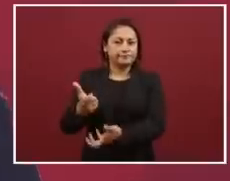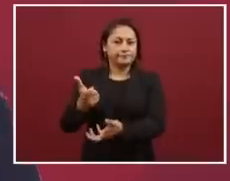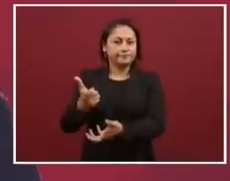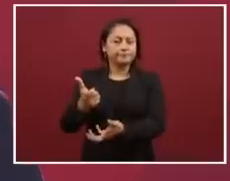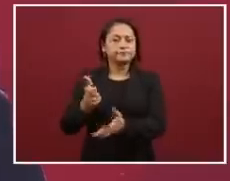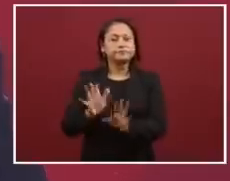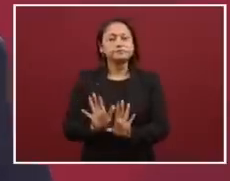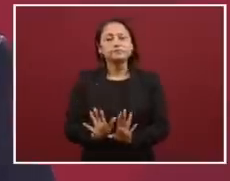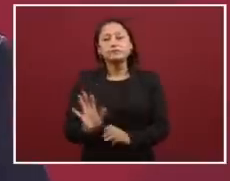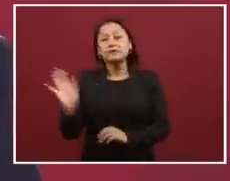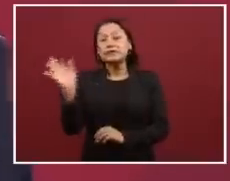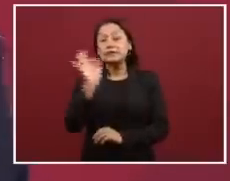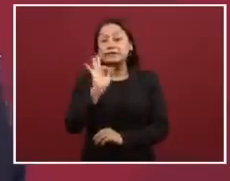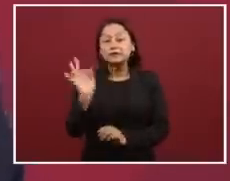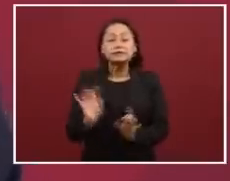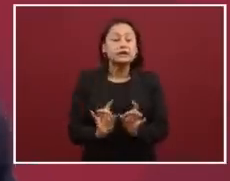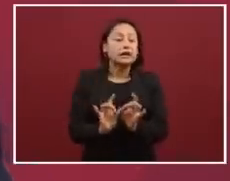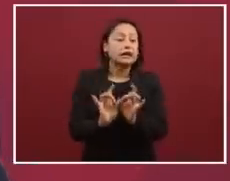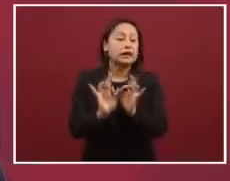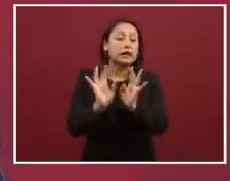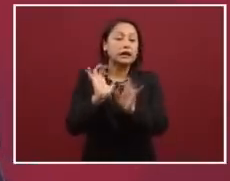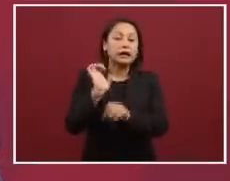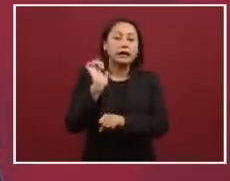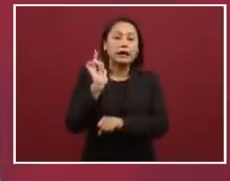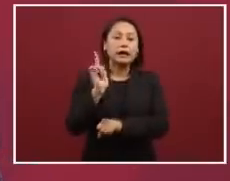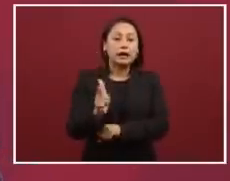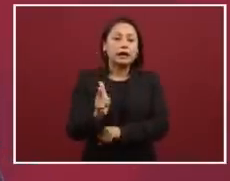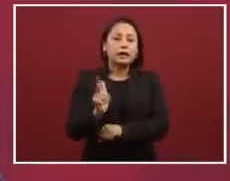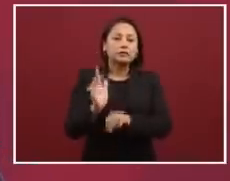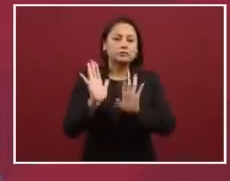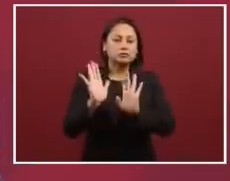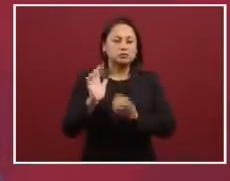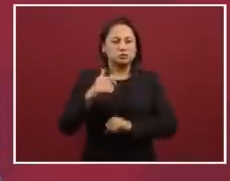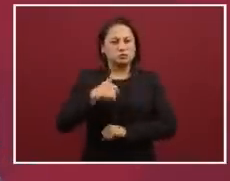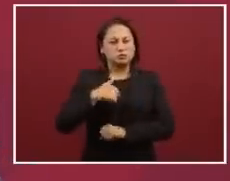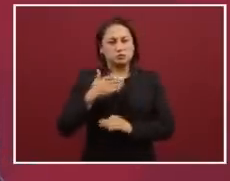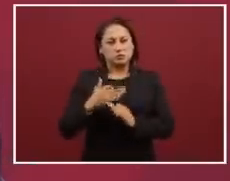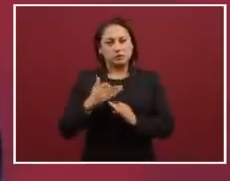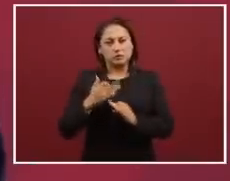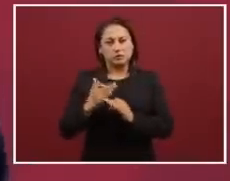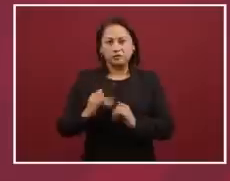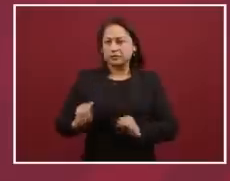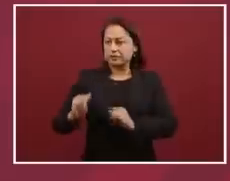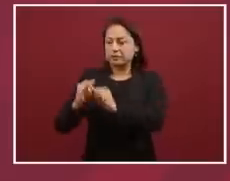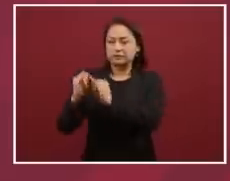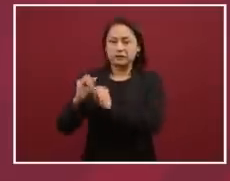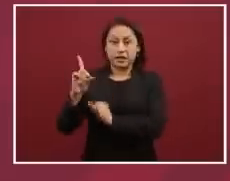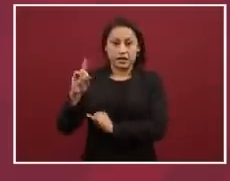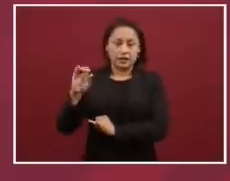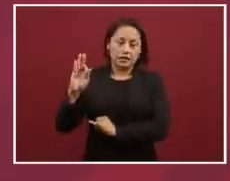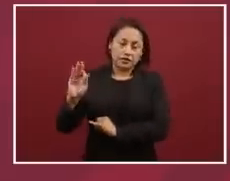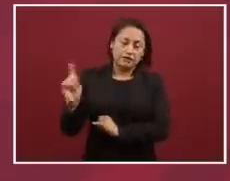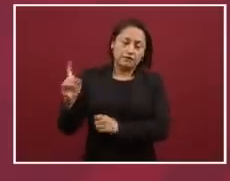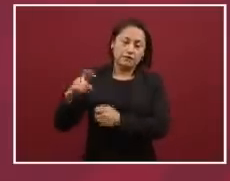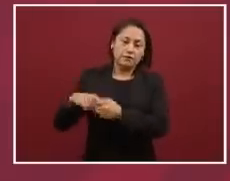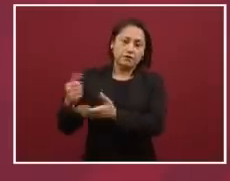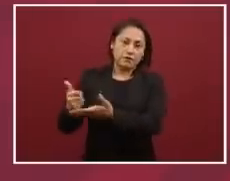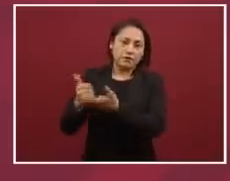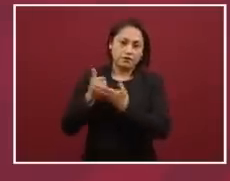previsto? Bueno, hasta este momento, de acuerdo a lo que he trabajado con todas las dependencias, incluyendo el DIF, que nos va a ayudar con